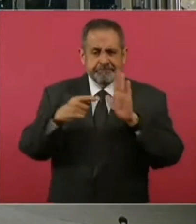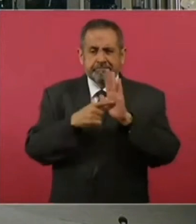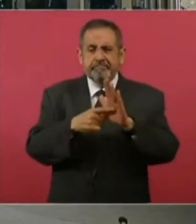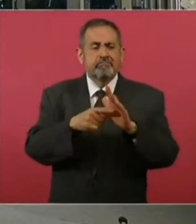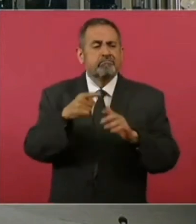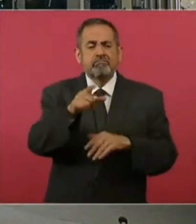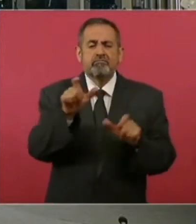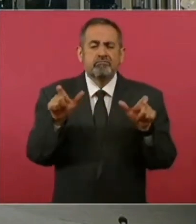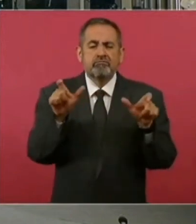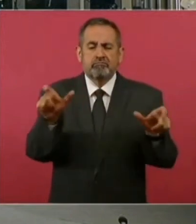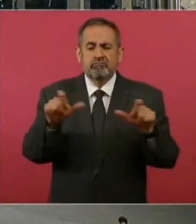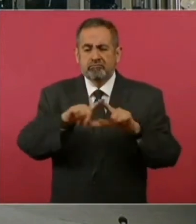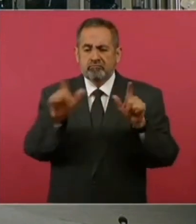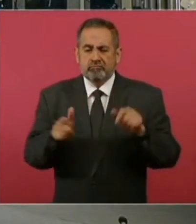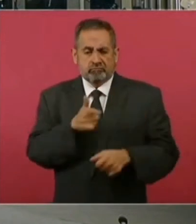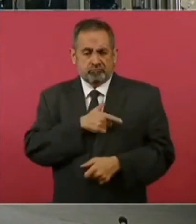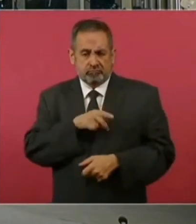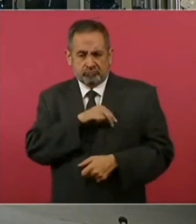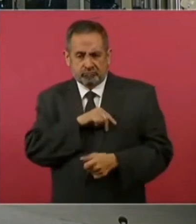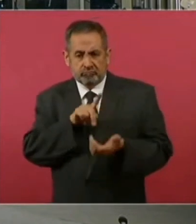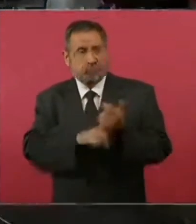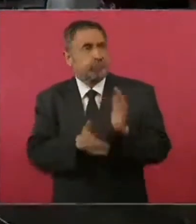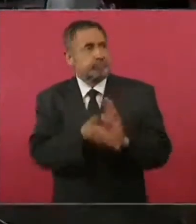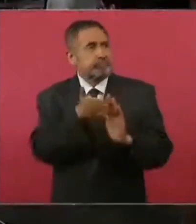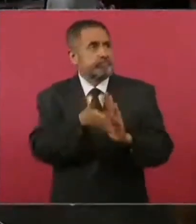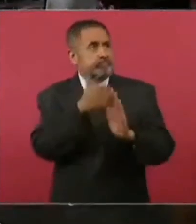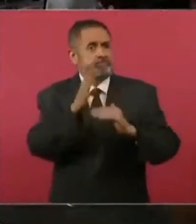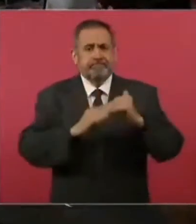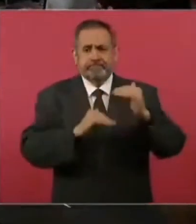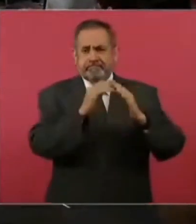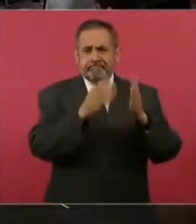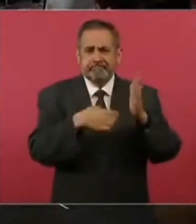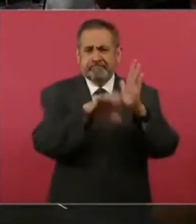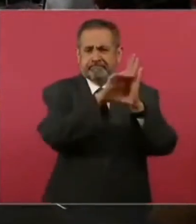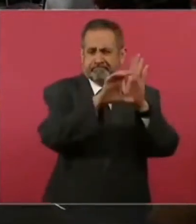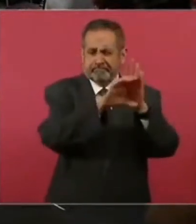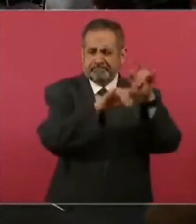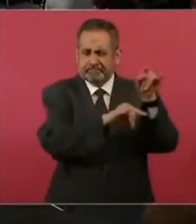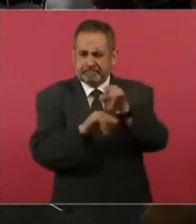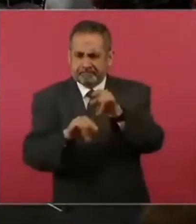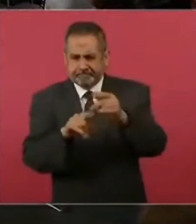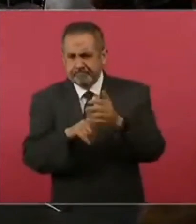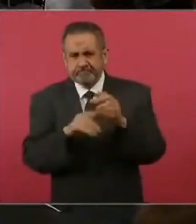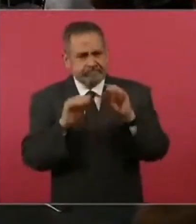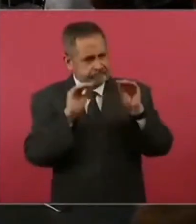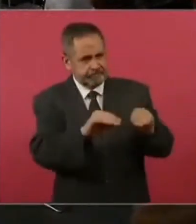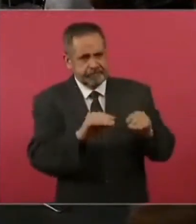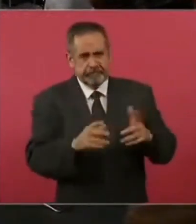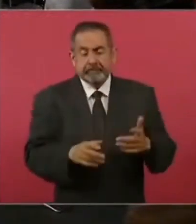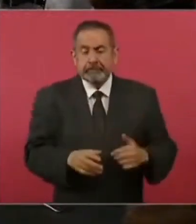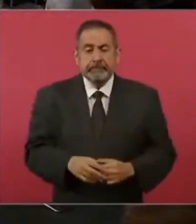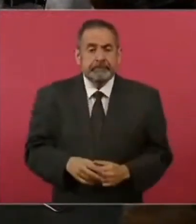cuarteles de la Guardia? Porque uno de los problemas, ¿no?,